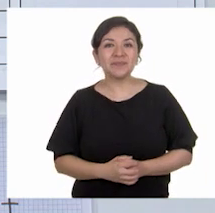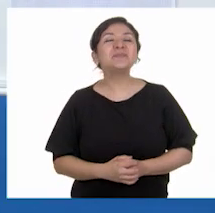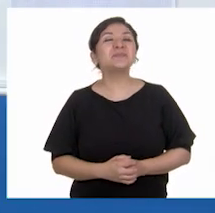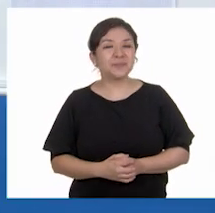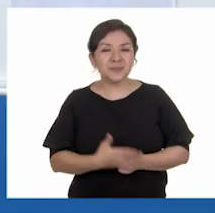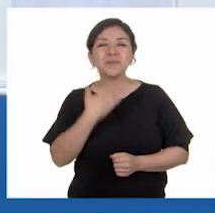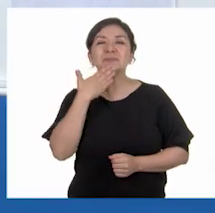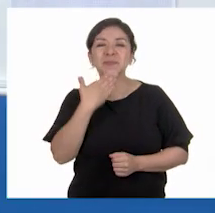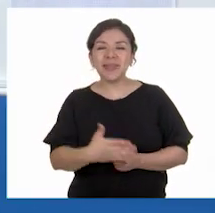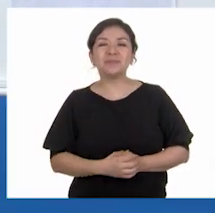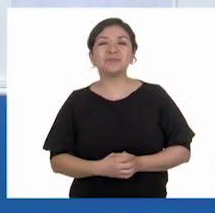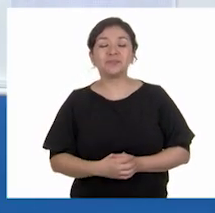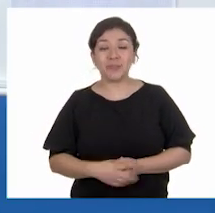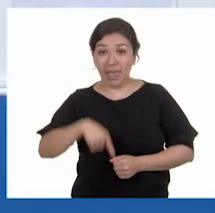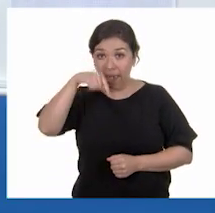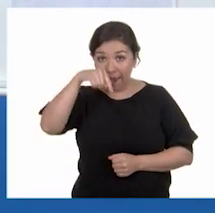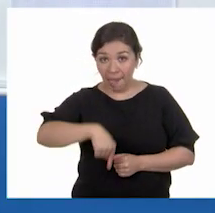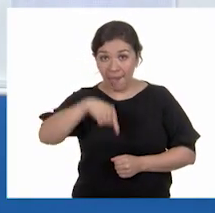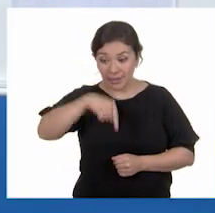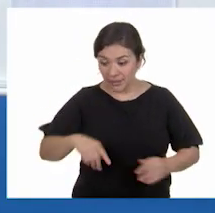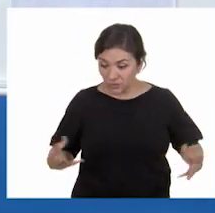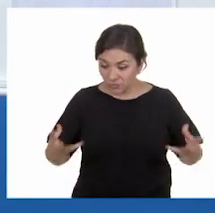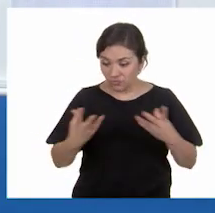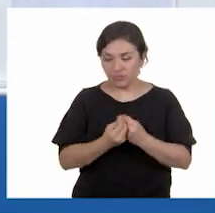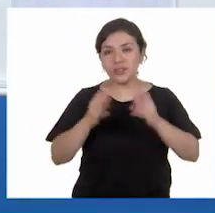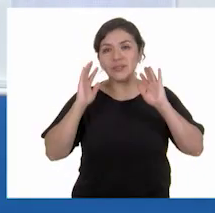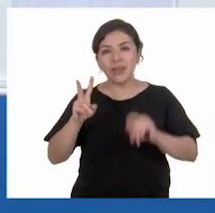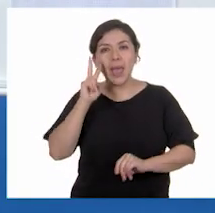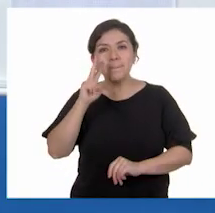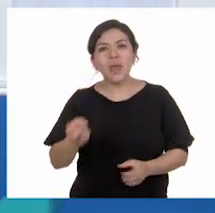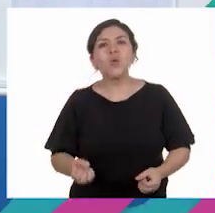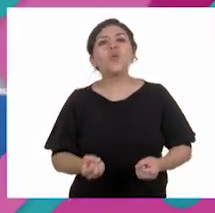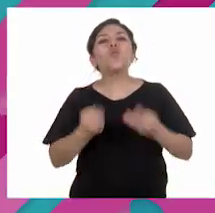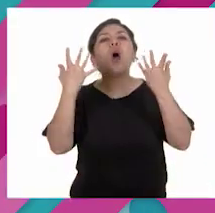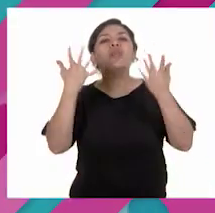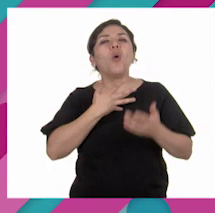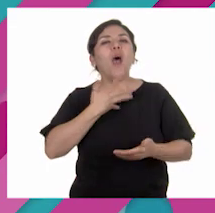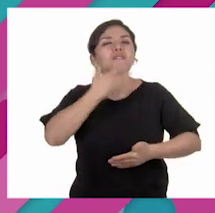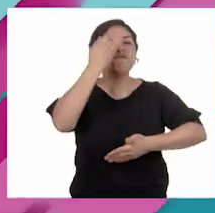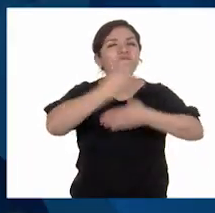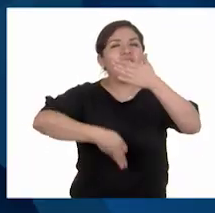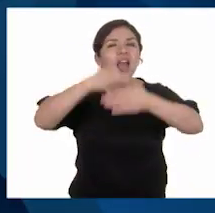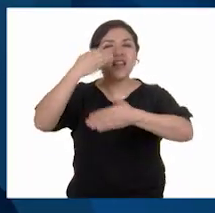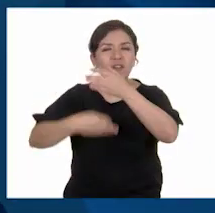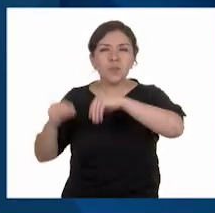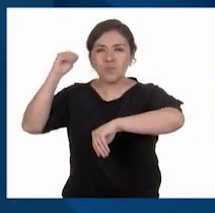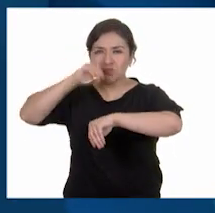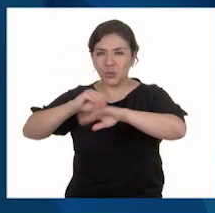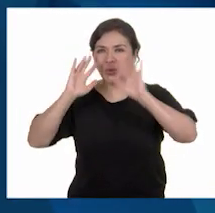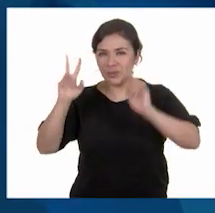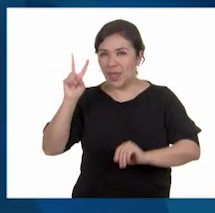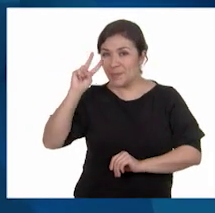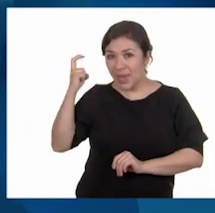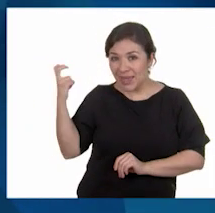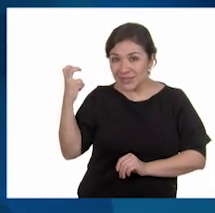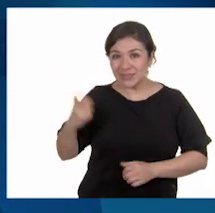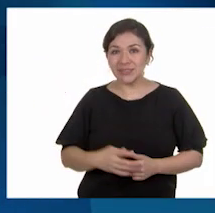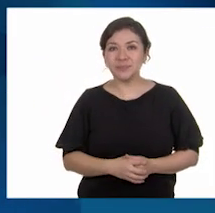Bien, nosotros aquí ya tenemos las cantidades faltantes en esta